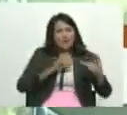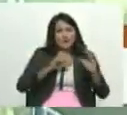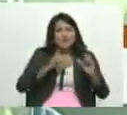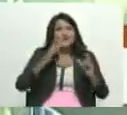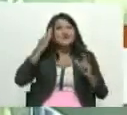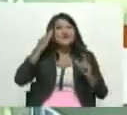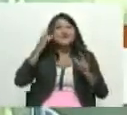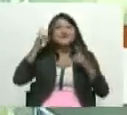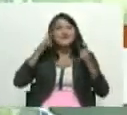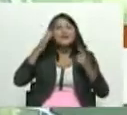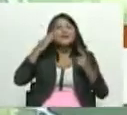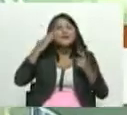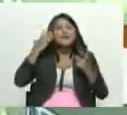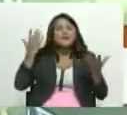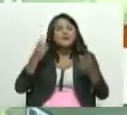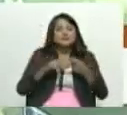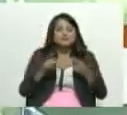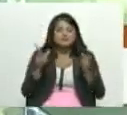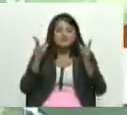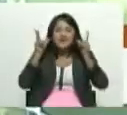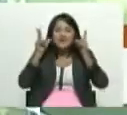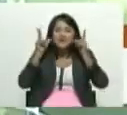sabía escuchar